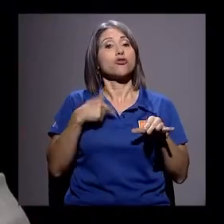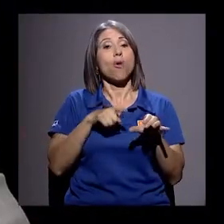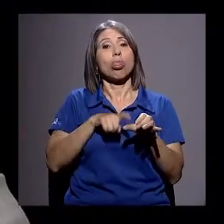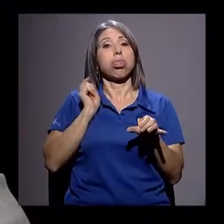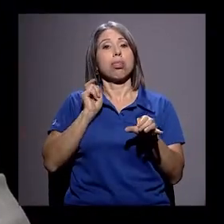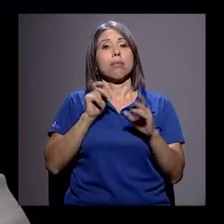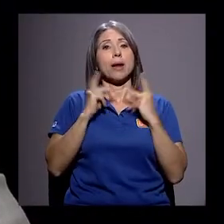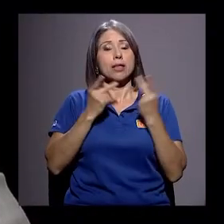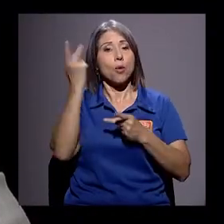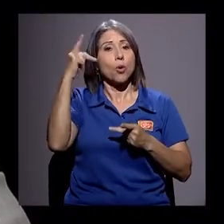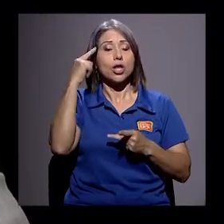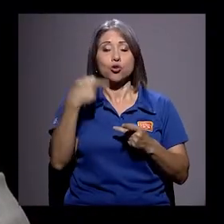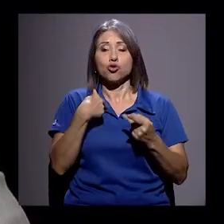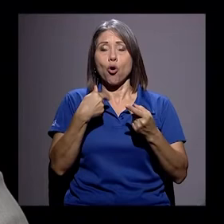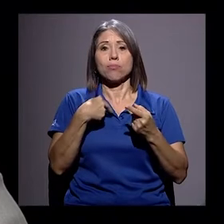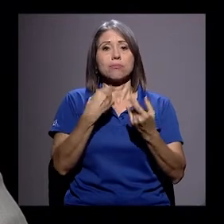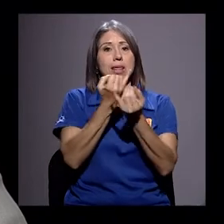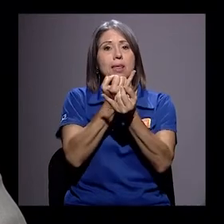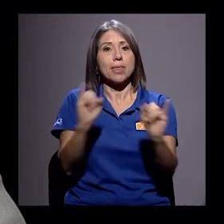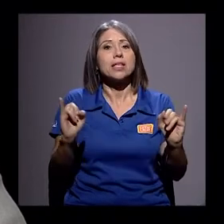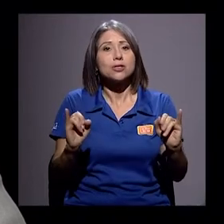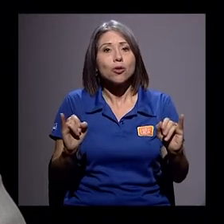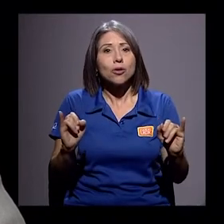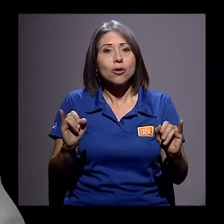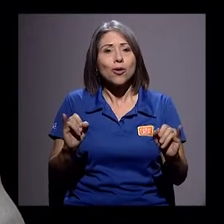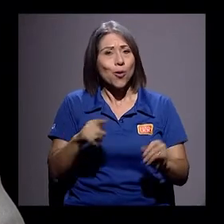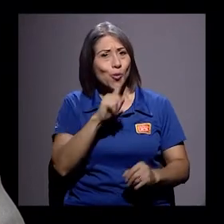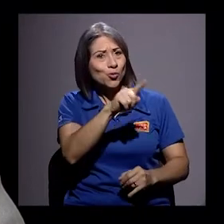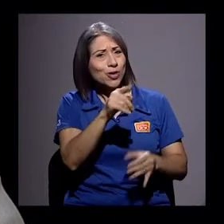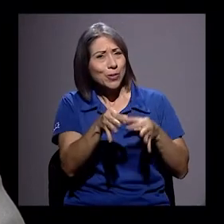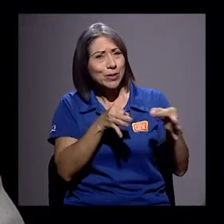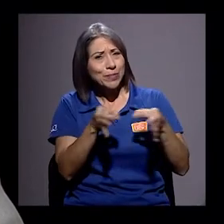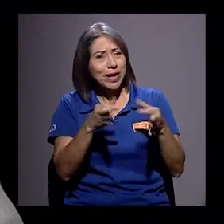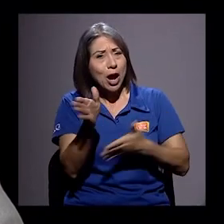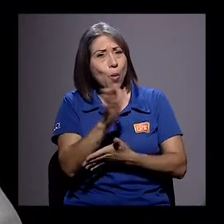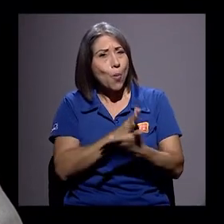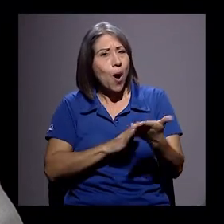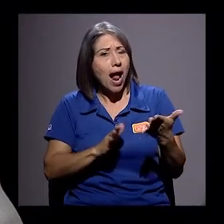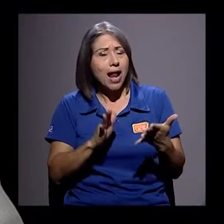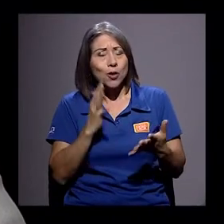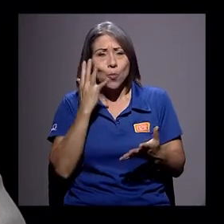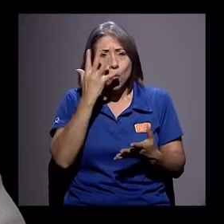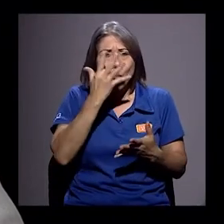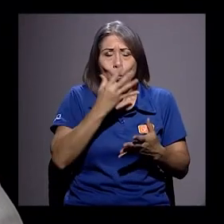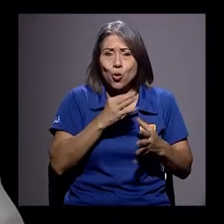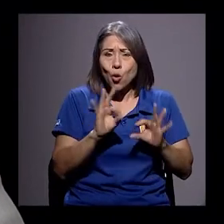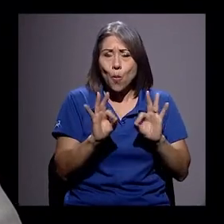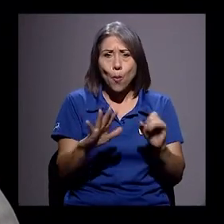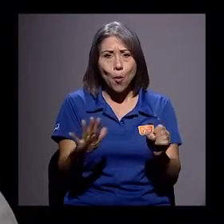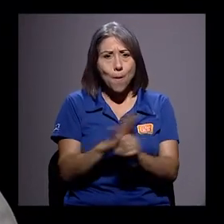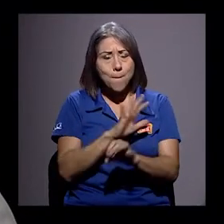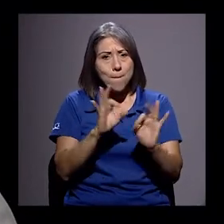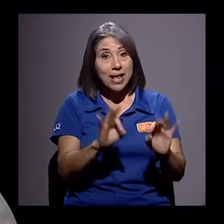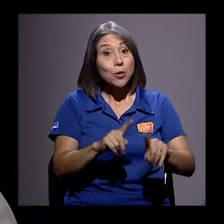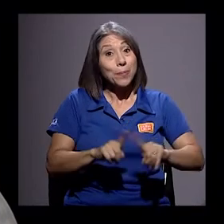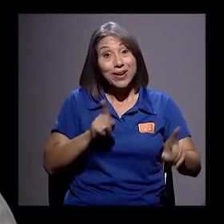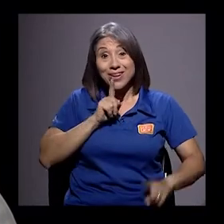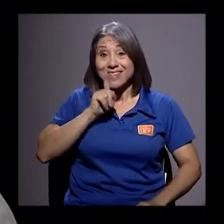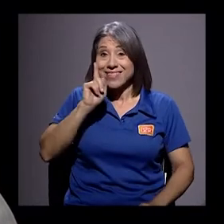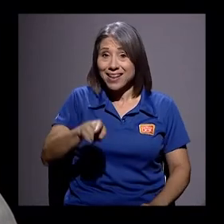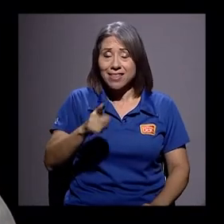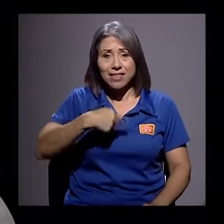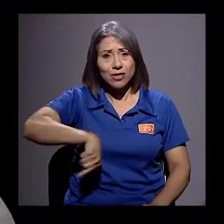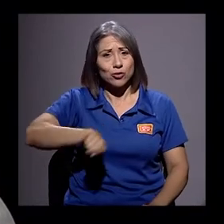voy del partido y me independizó lo pones como algo muy alto muy no estética y completo ahora la realidad es que